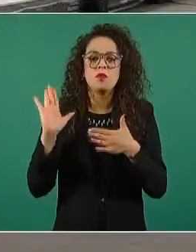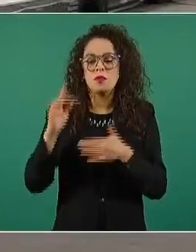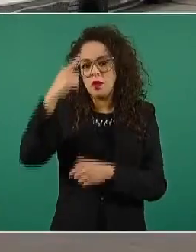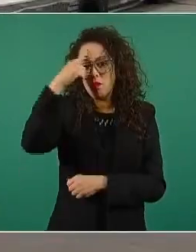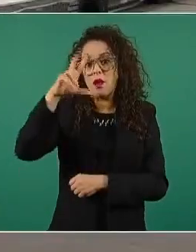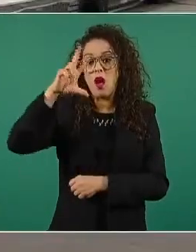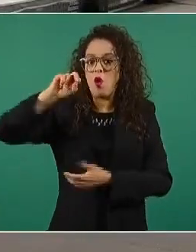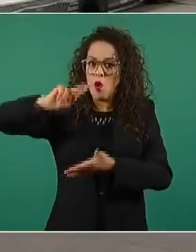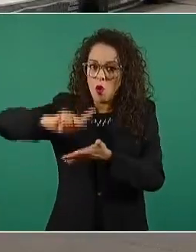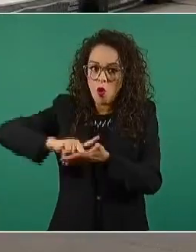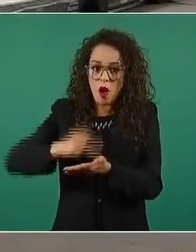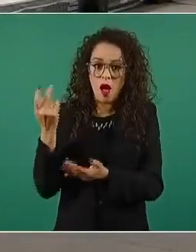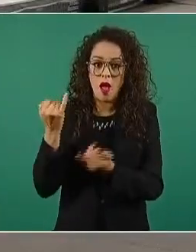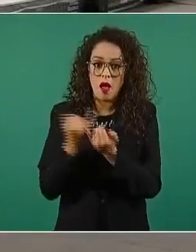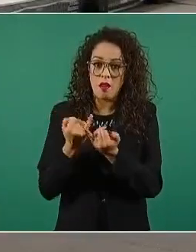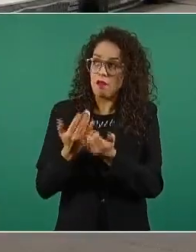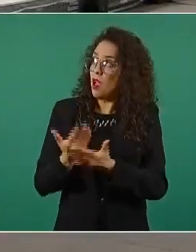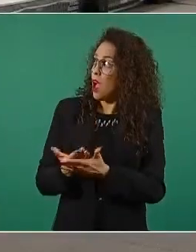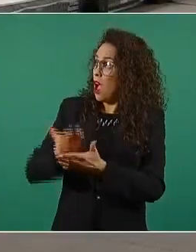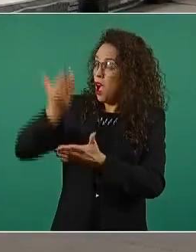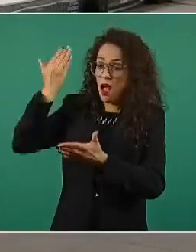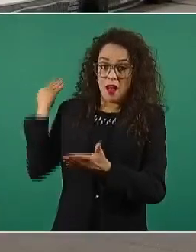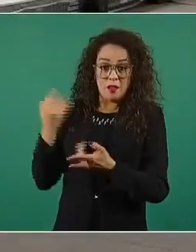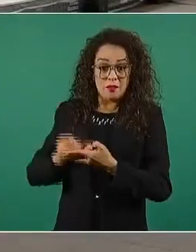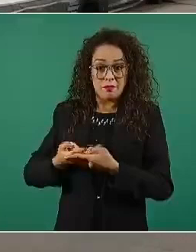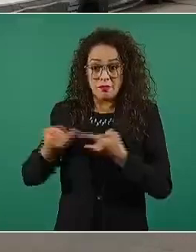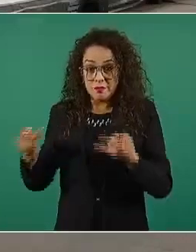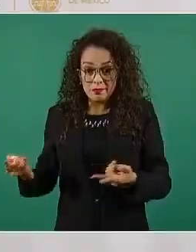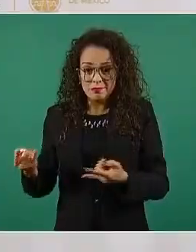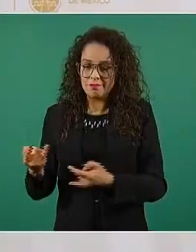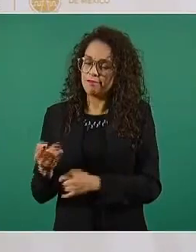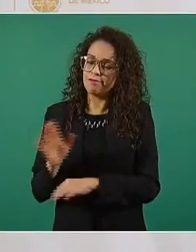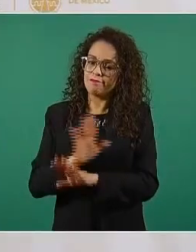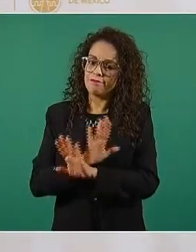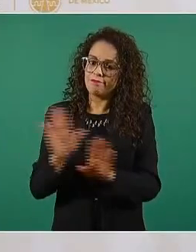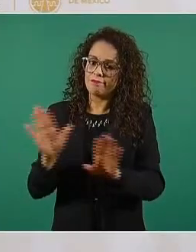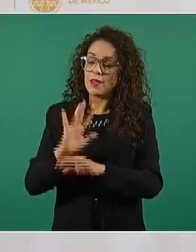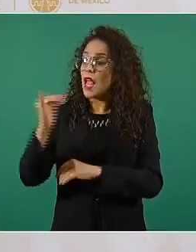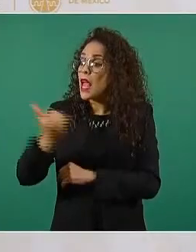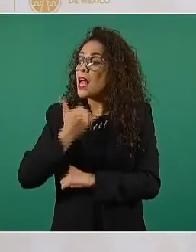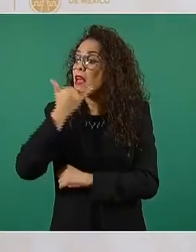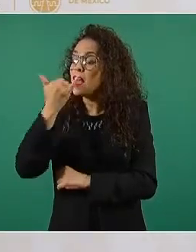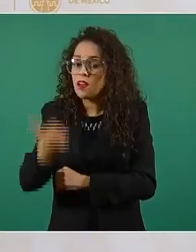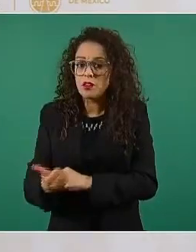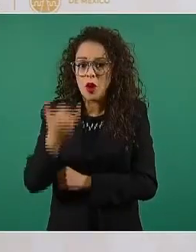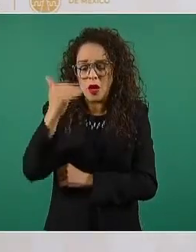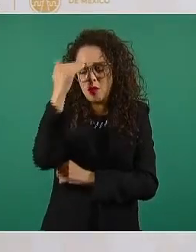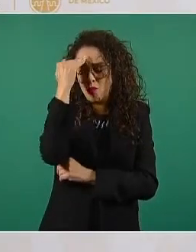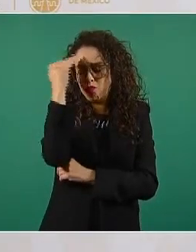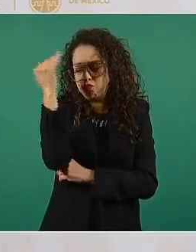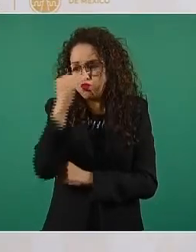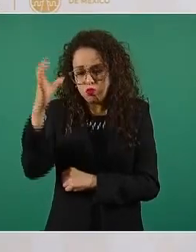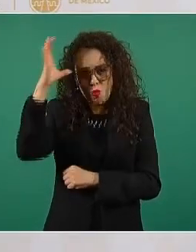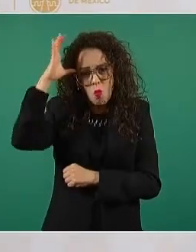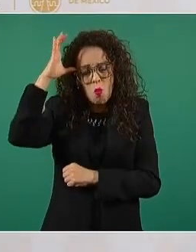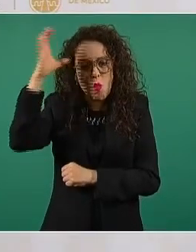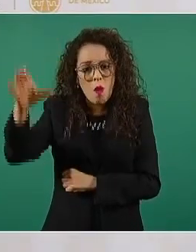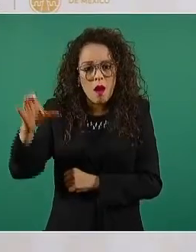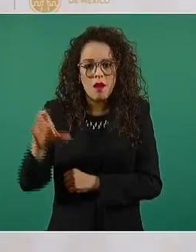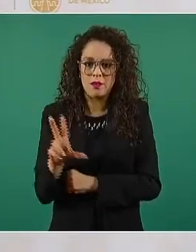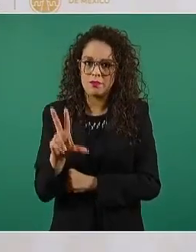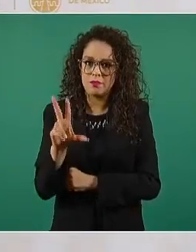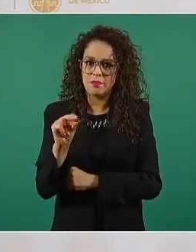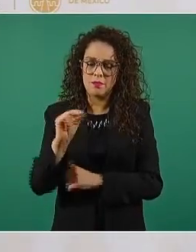repetición, de no repetir los mismos errores y horrores.